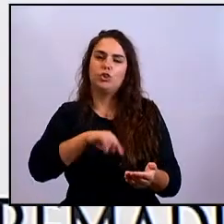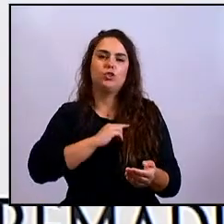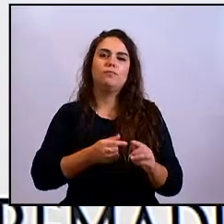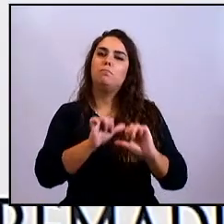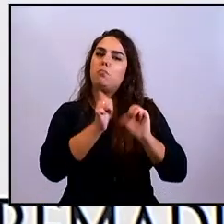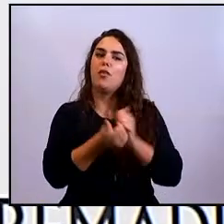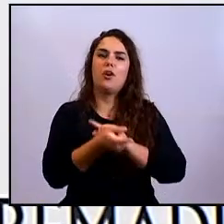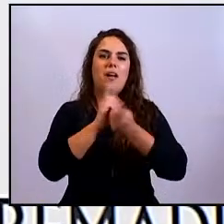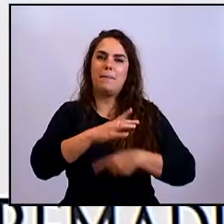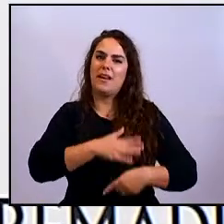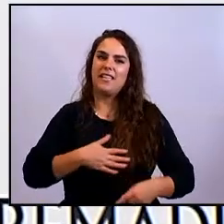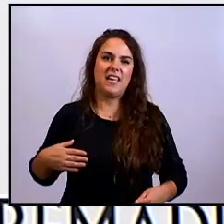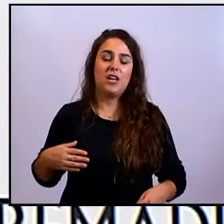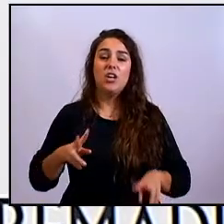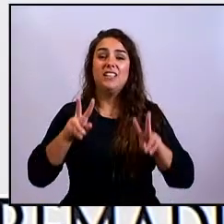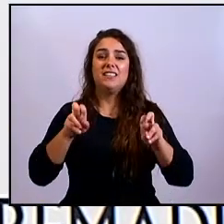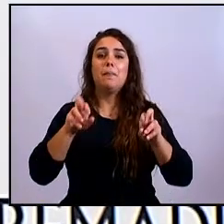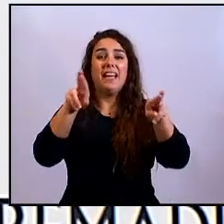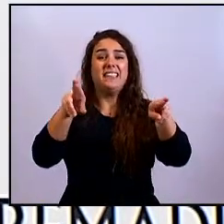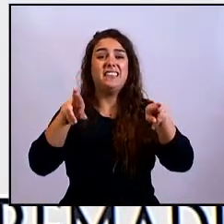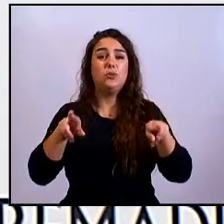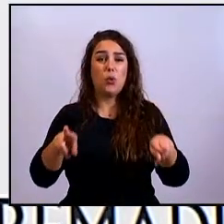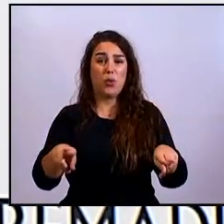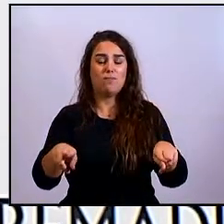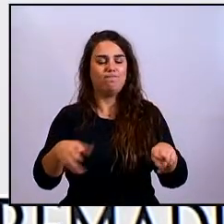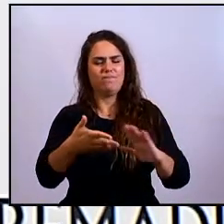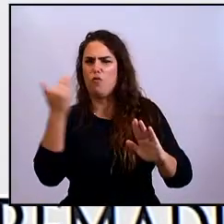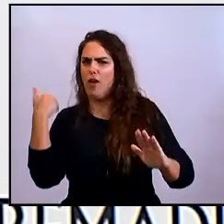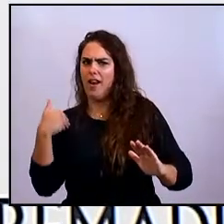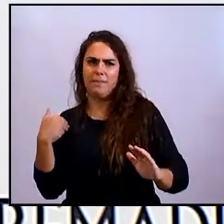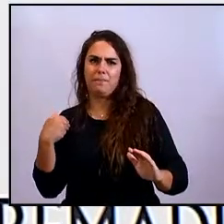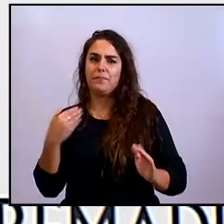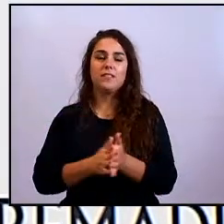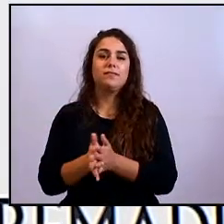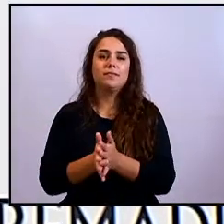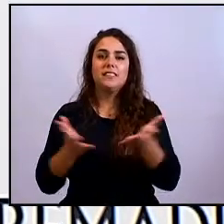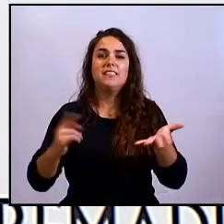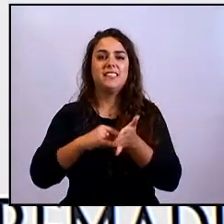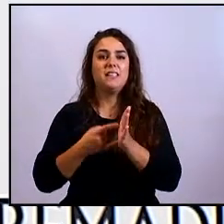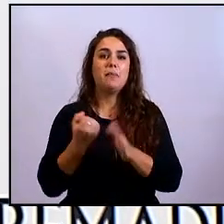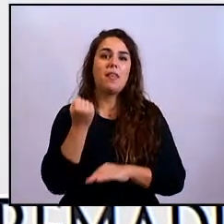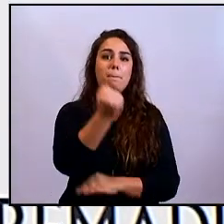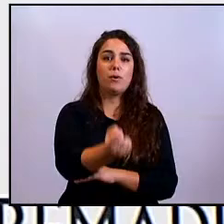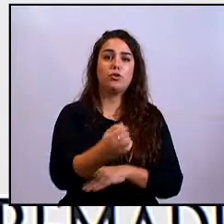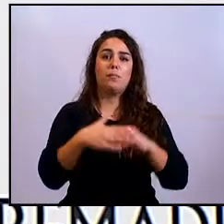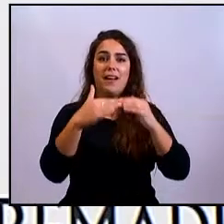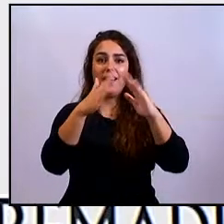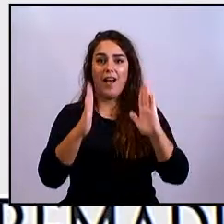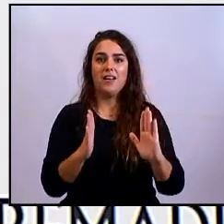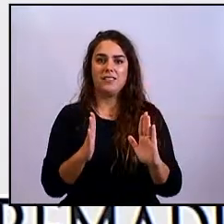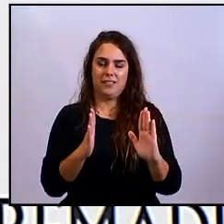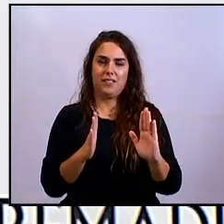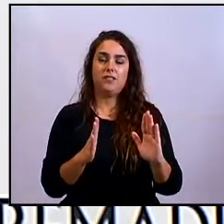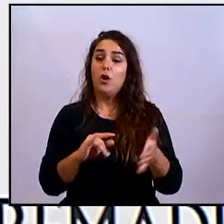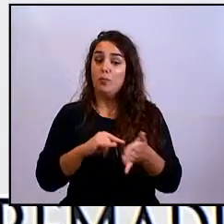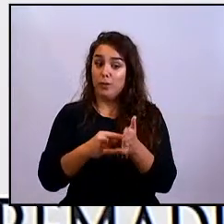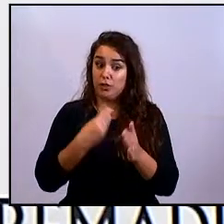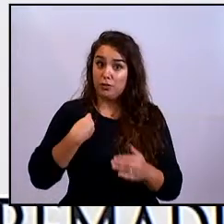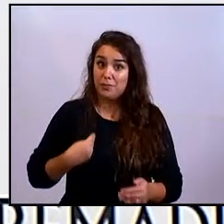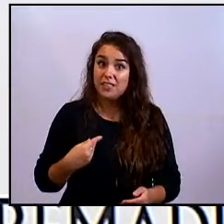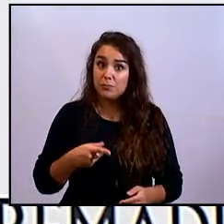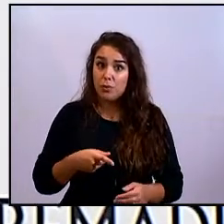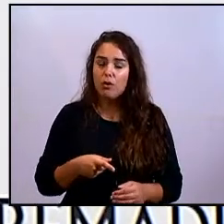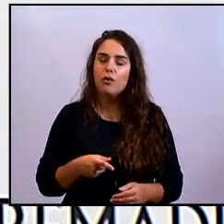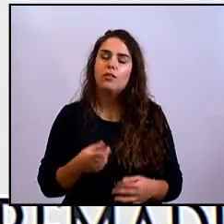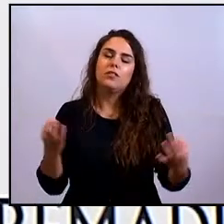hacia la desinstitucionalización, promoviendo un sistema de apoyo que está basado en la vivienda. Este proyecto va a